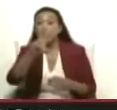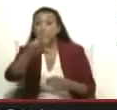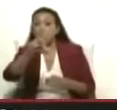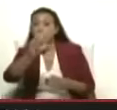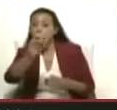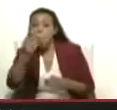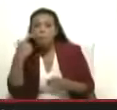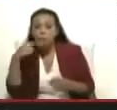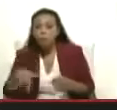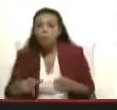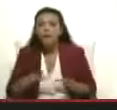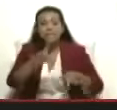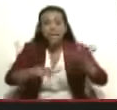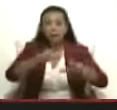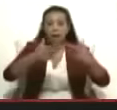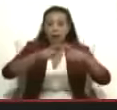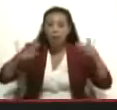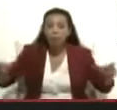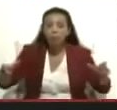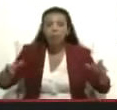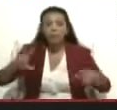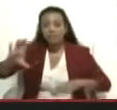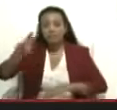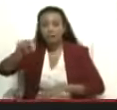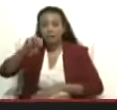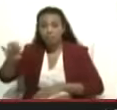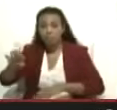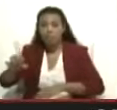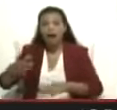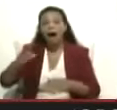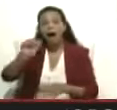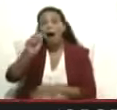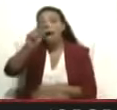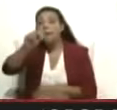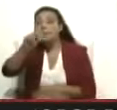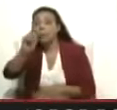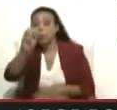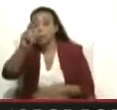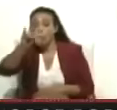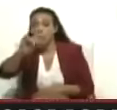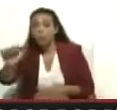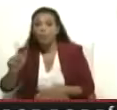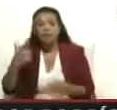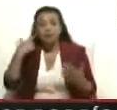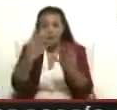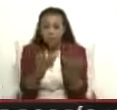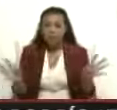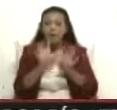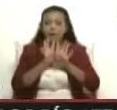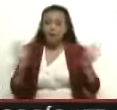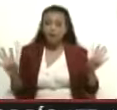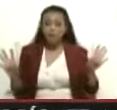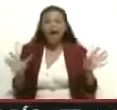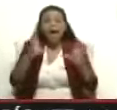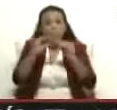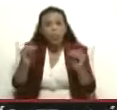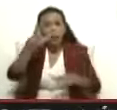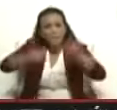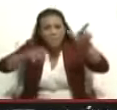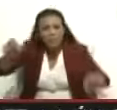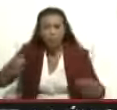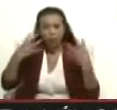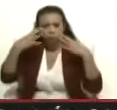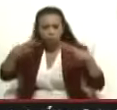Ramírez, secretario general Antonio Meneses. Desde aquí le agradecemos a todo el